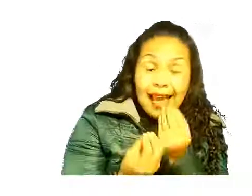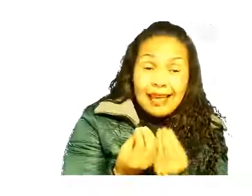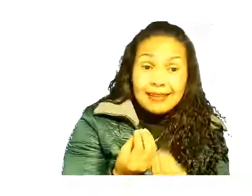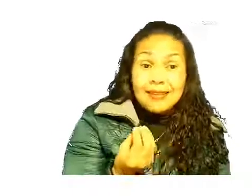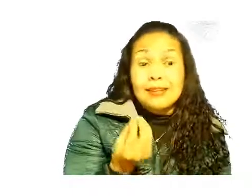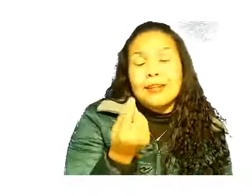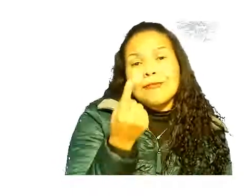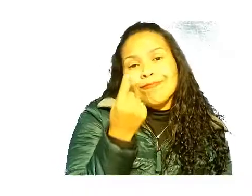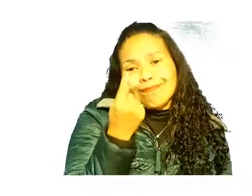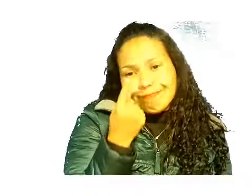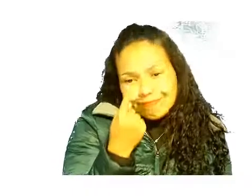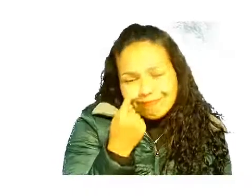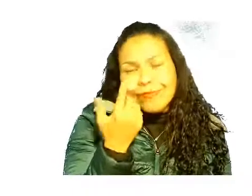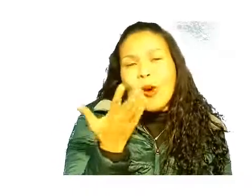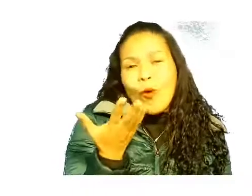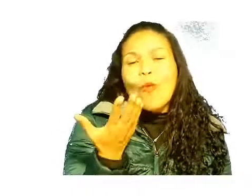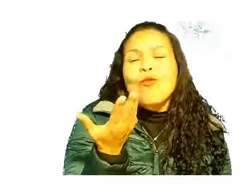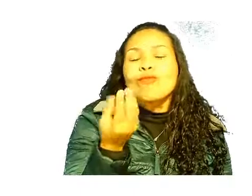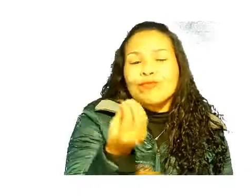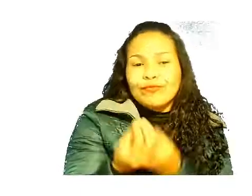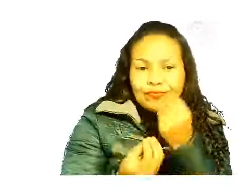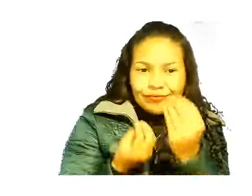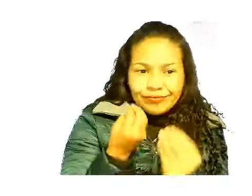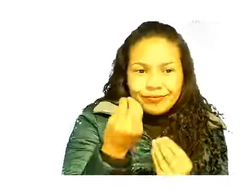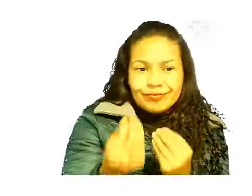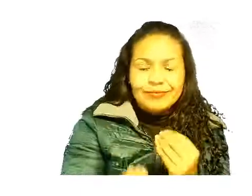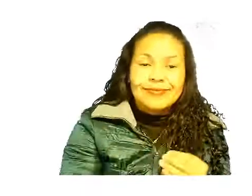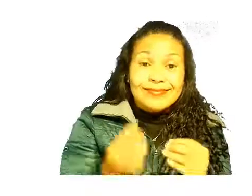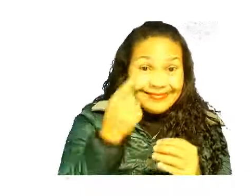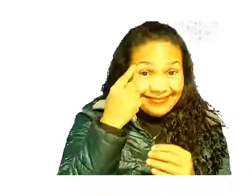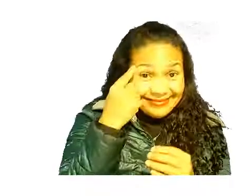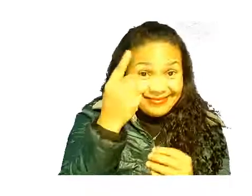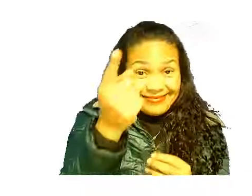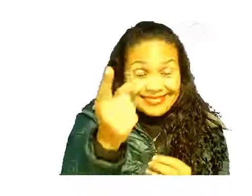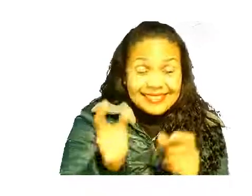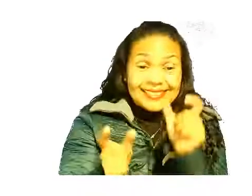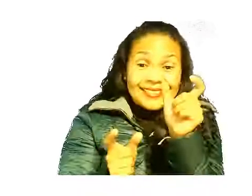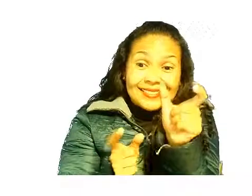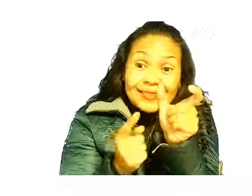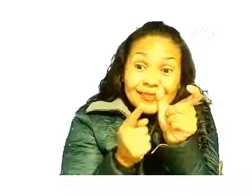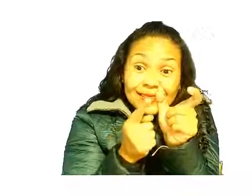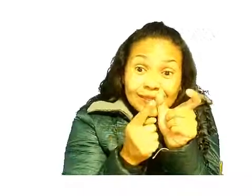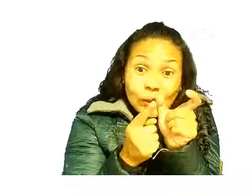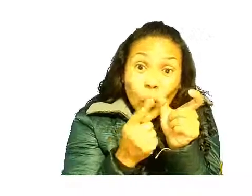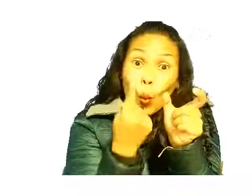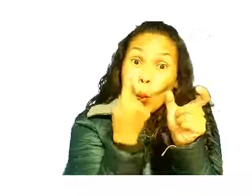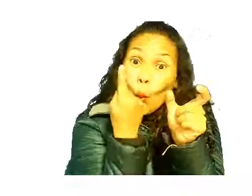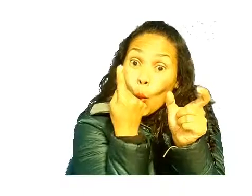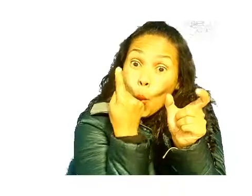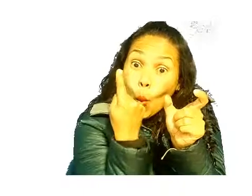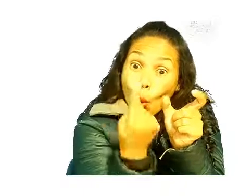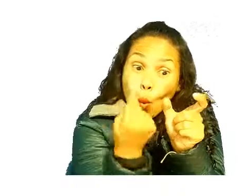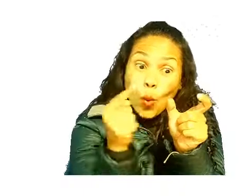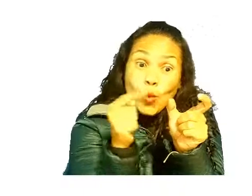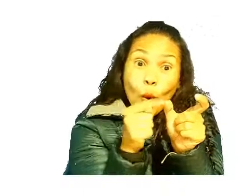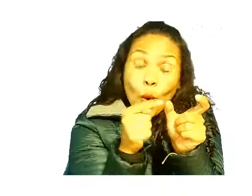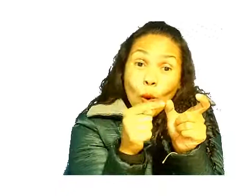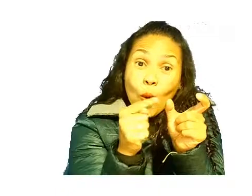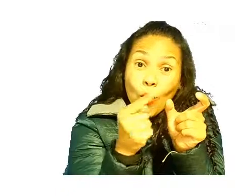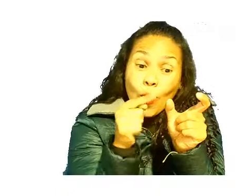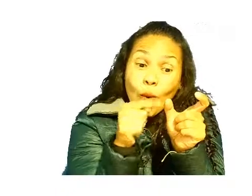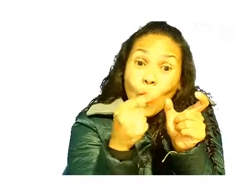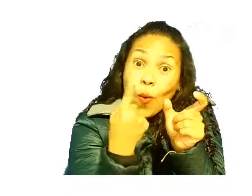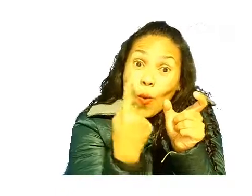En este caso vamos a reconocer que este proceso lo hacemos al factorizar un polinomio.